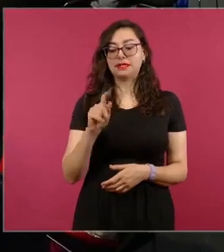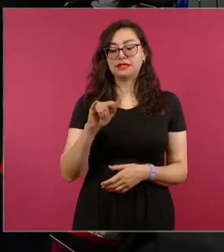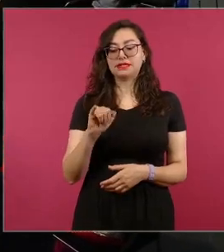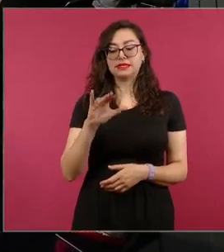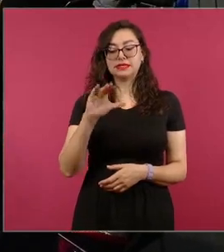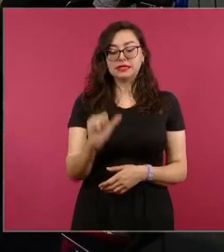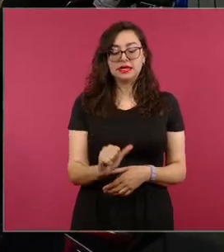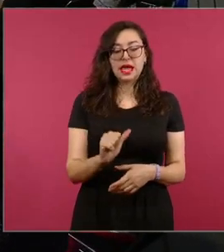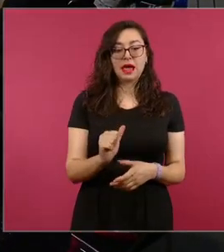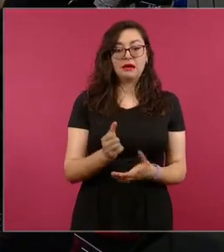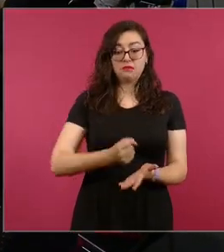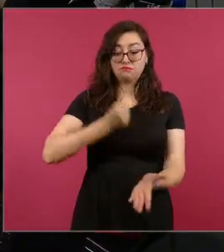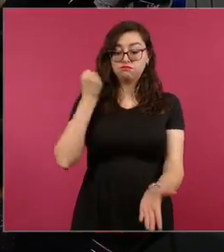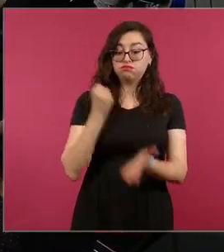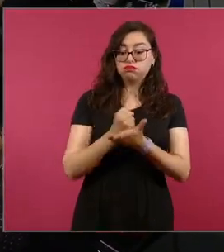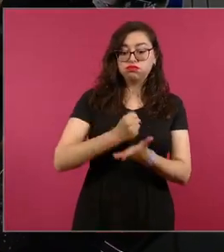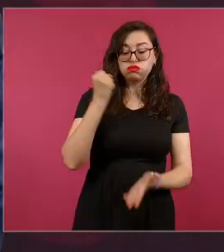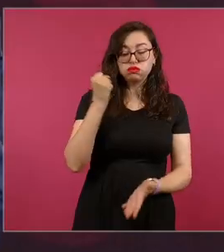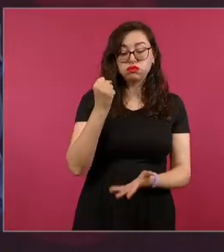Estamos esperando eso.